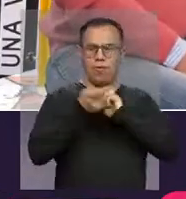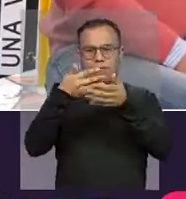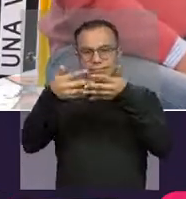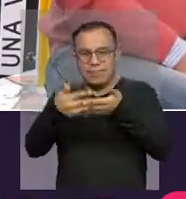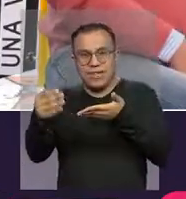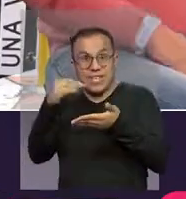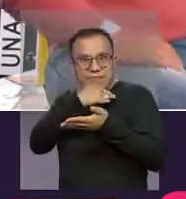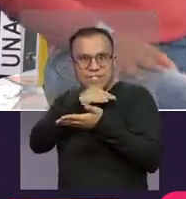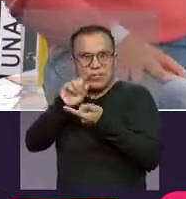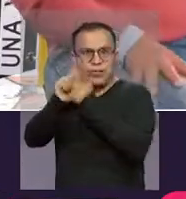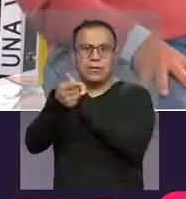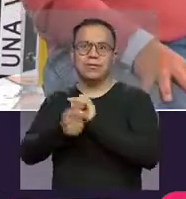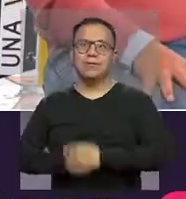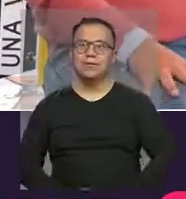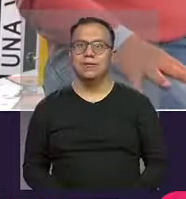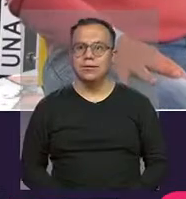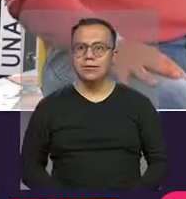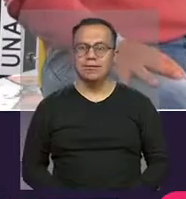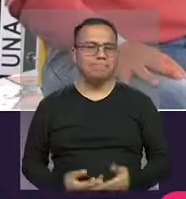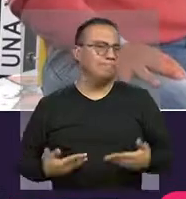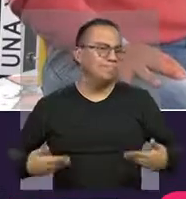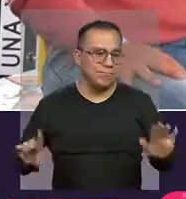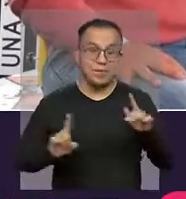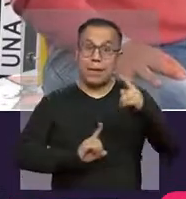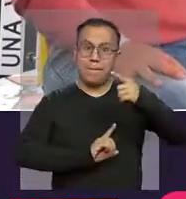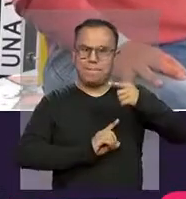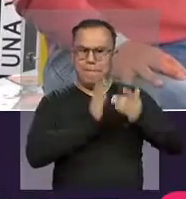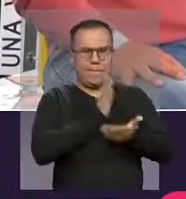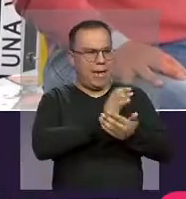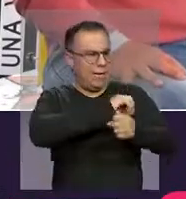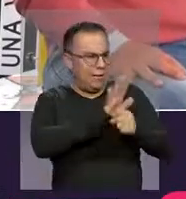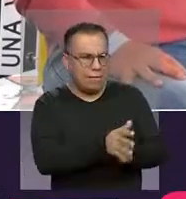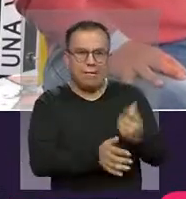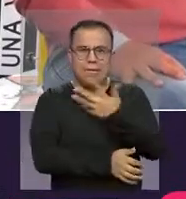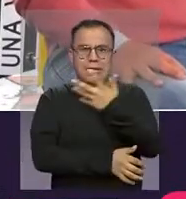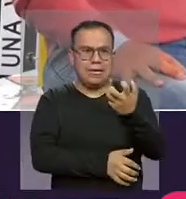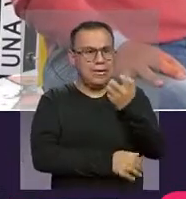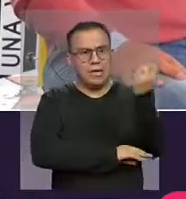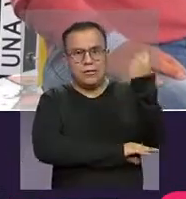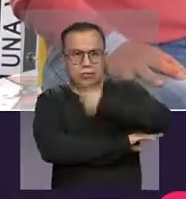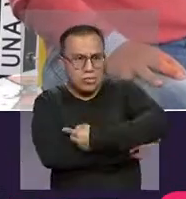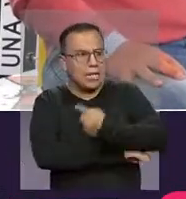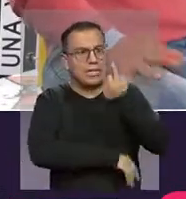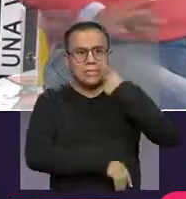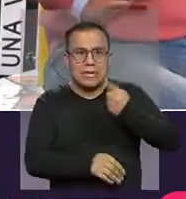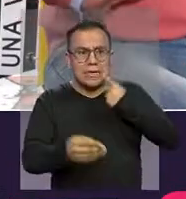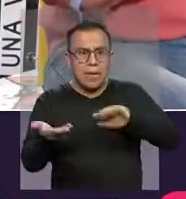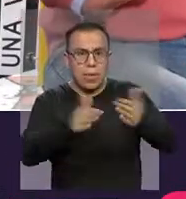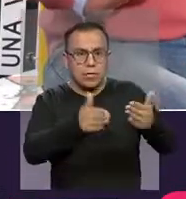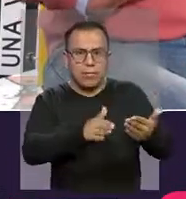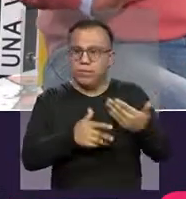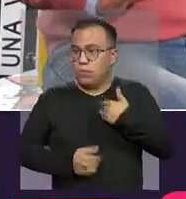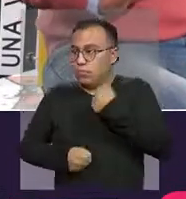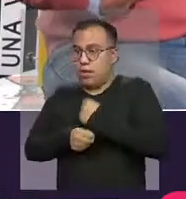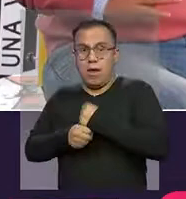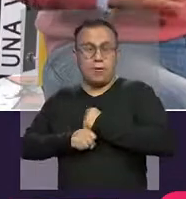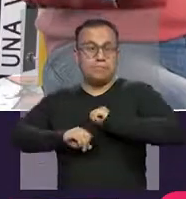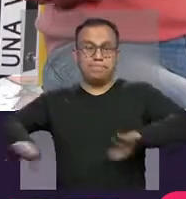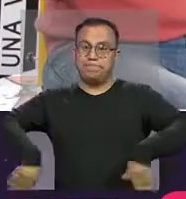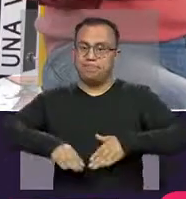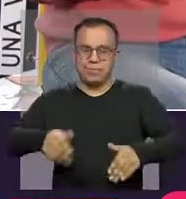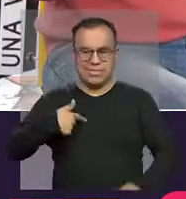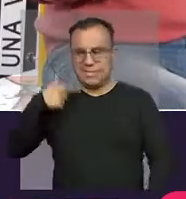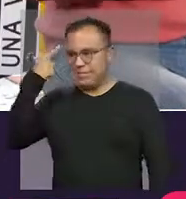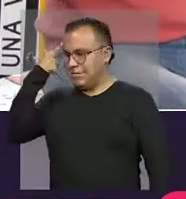ficción? Pandemia, los tres meses del encierro, 500 muertos diarios en este país, me quedé sin trabajo, mi